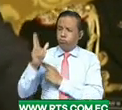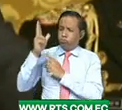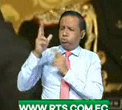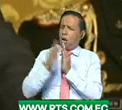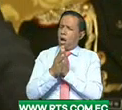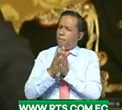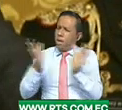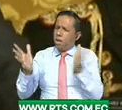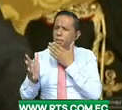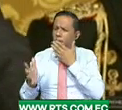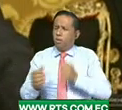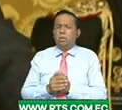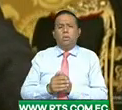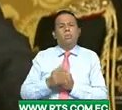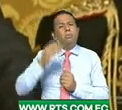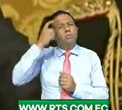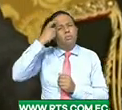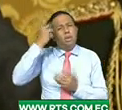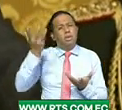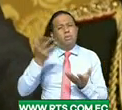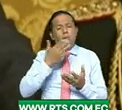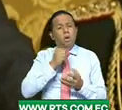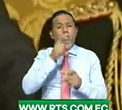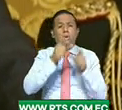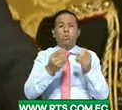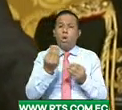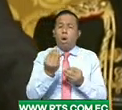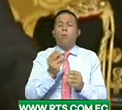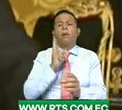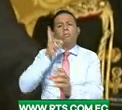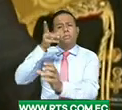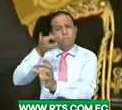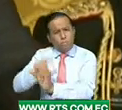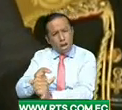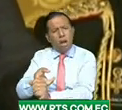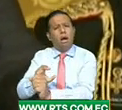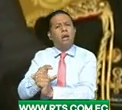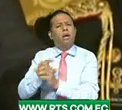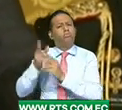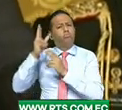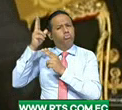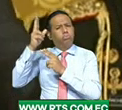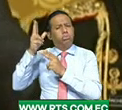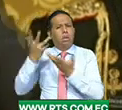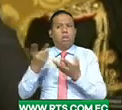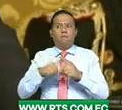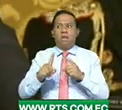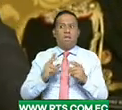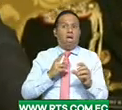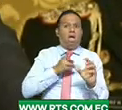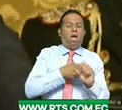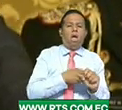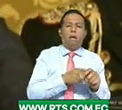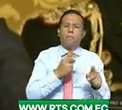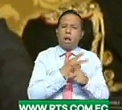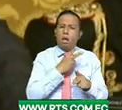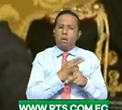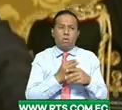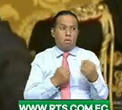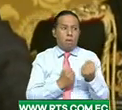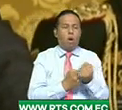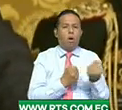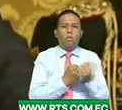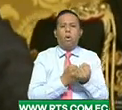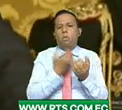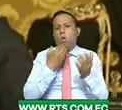yo prefiero ver un joven en la conscripción militar y no al servicio del sicariato en el Ecuador. Es mejor un joven que saca 7